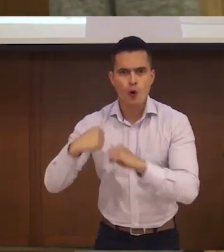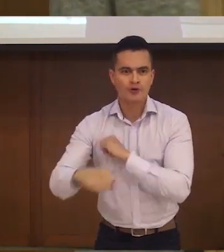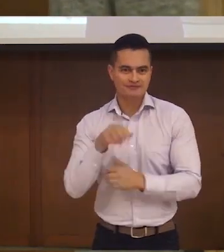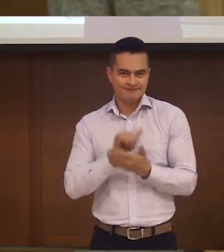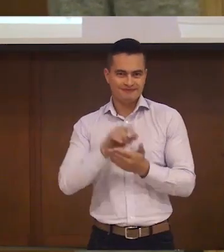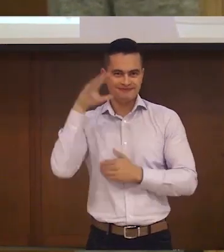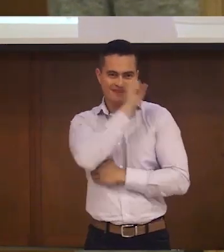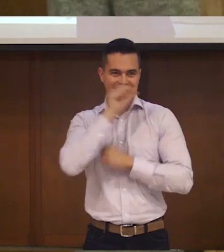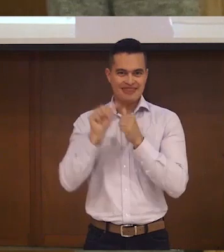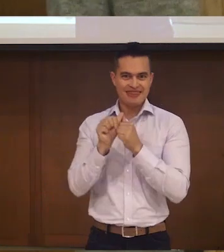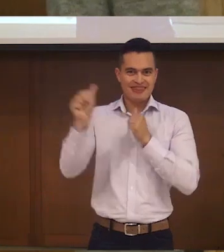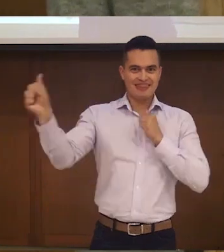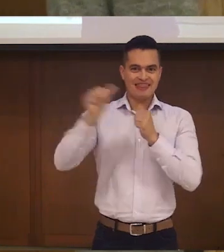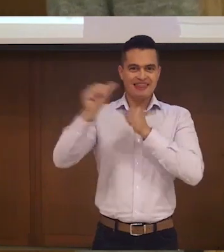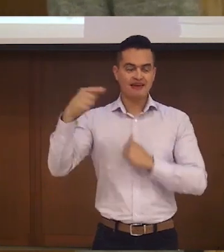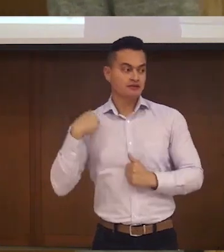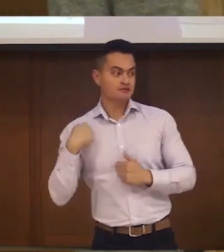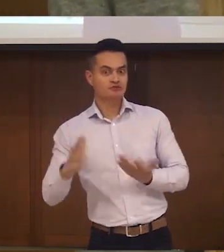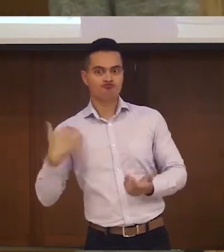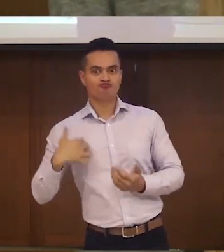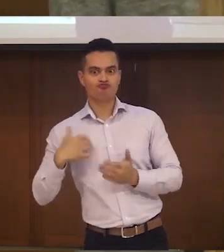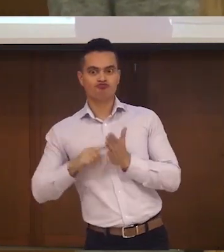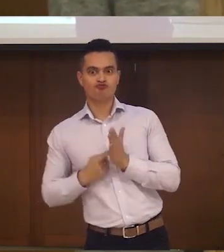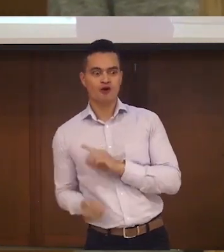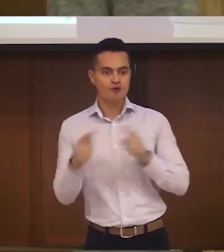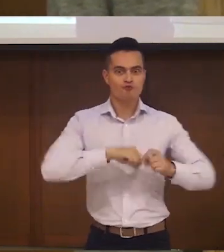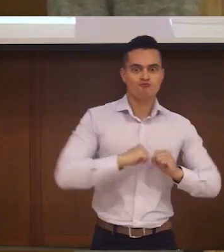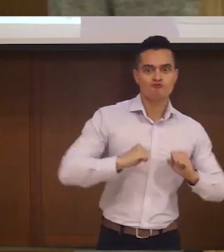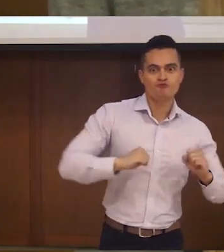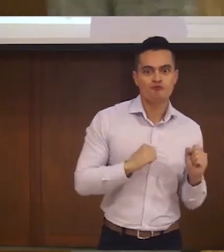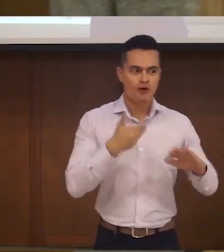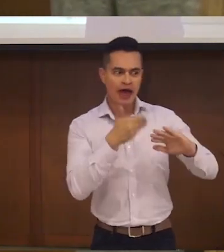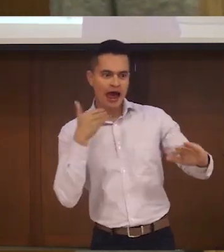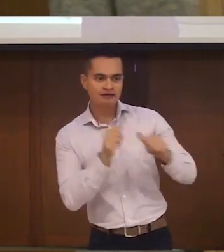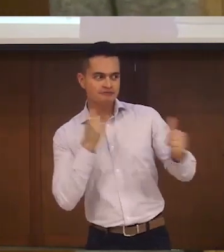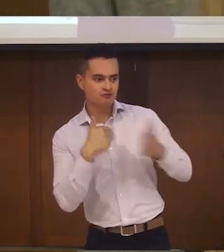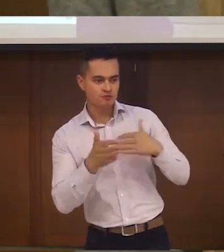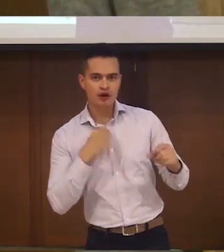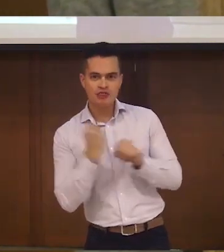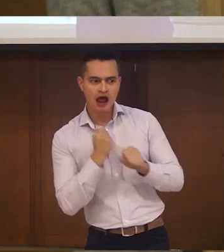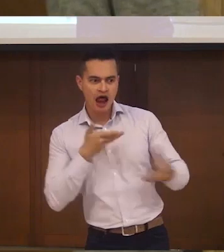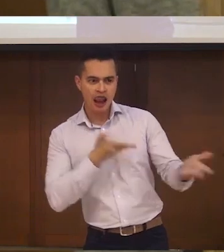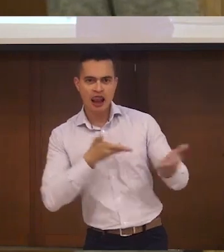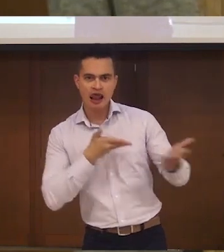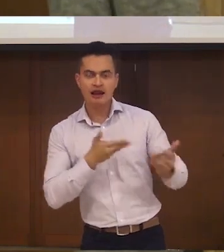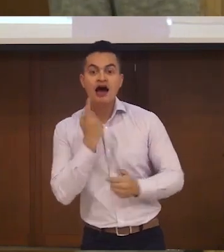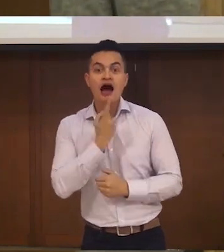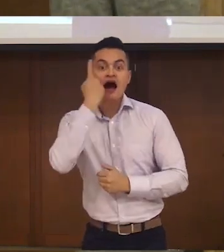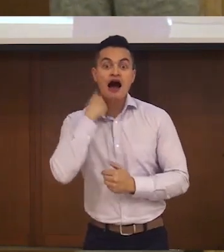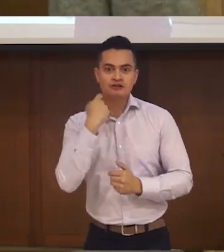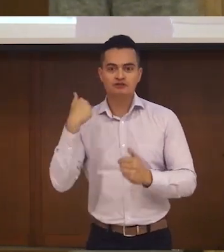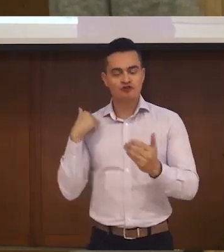a distancia, anoche por primera vez yo por lo menos conocí a todo el equipo, a Gerardo, a